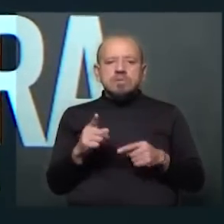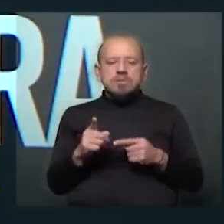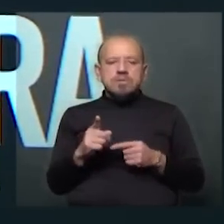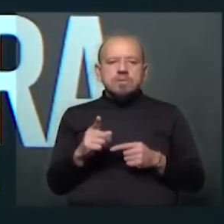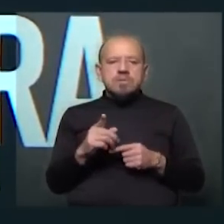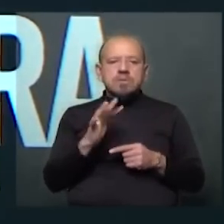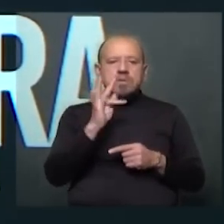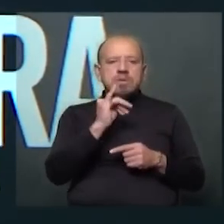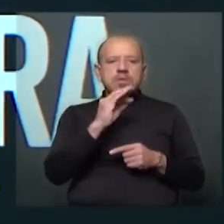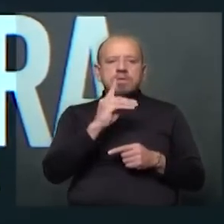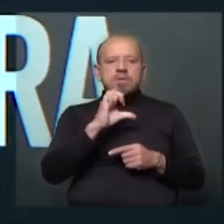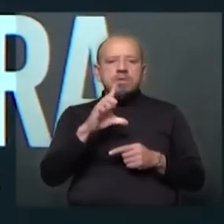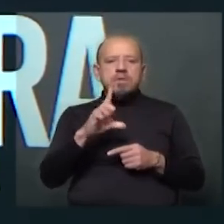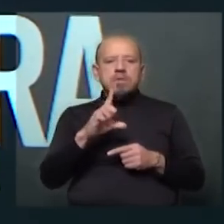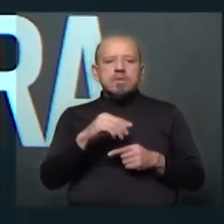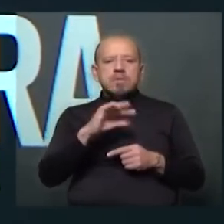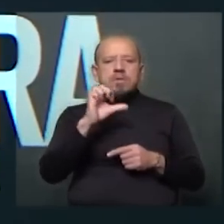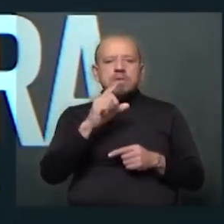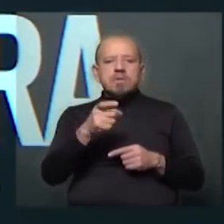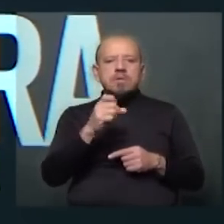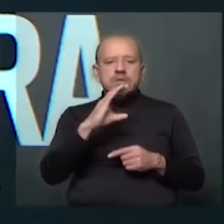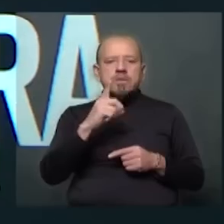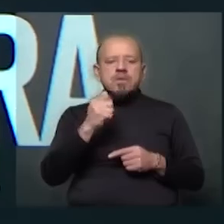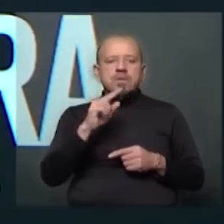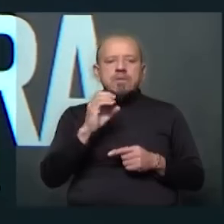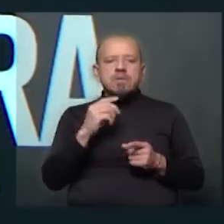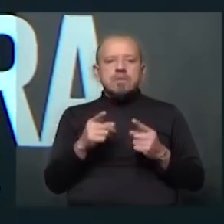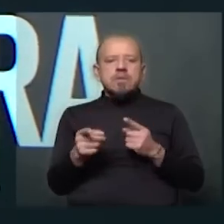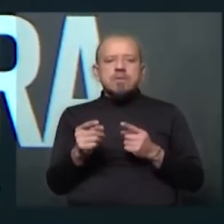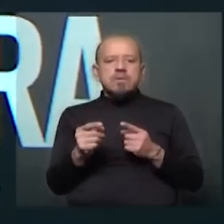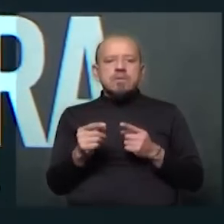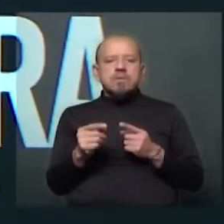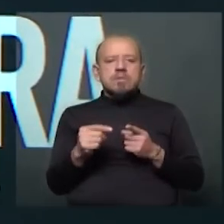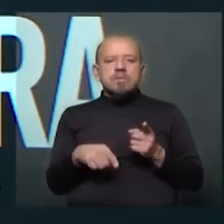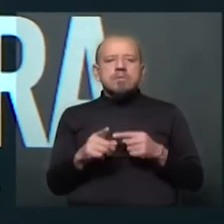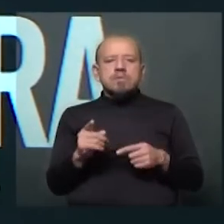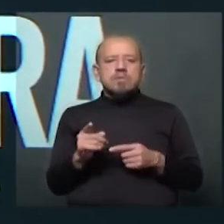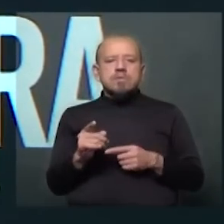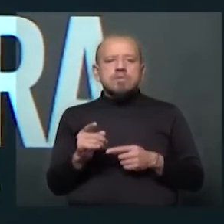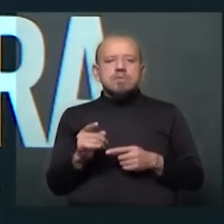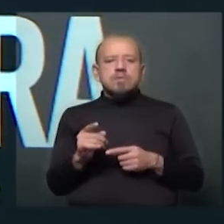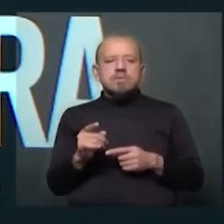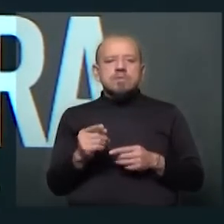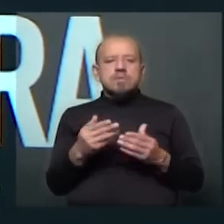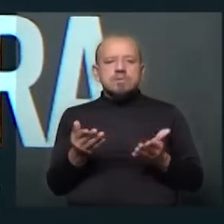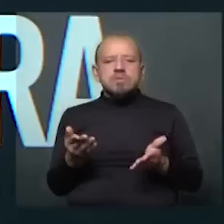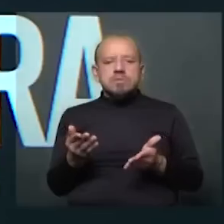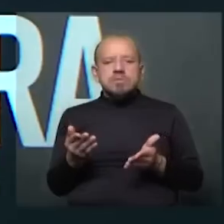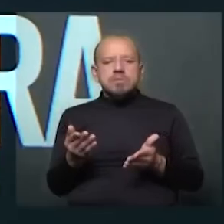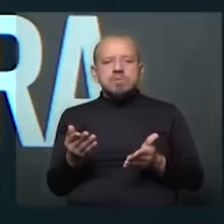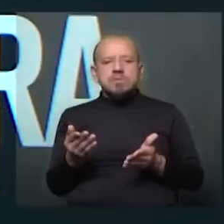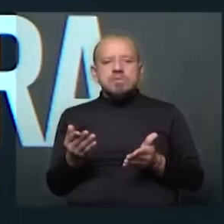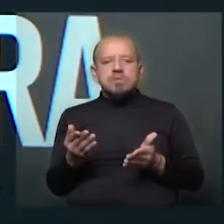esclavo desde su lugar también de artista explica de alguna manera o entra en eso que pasó con con